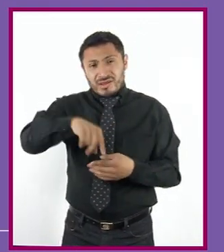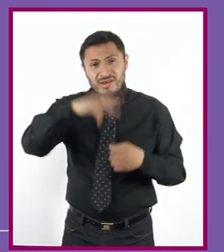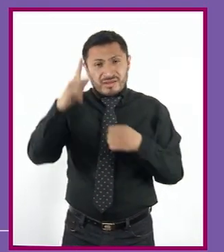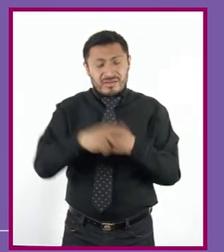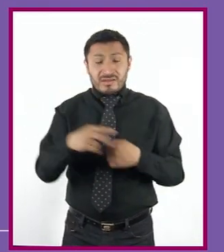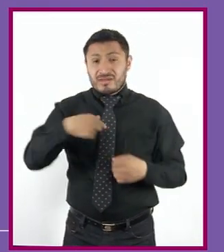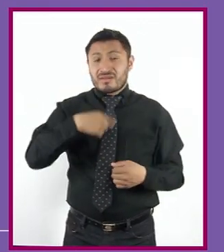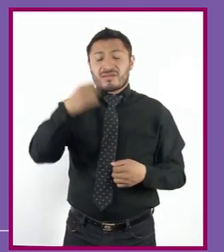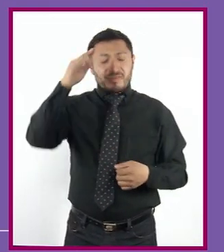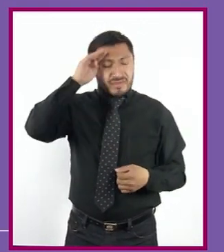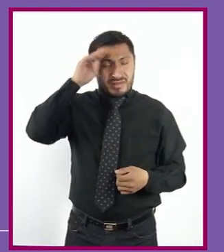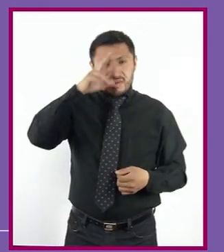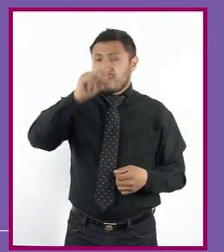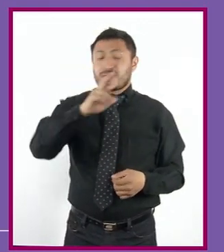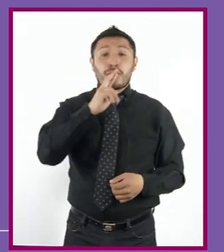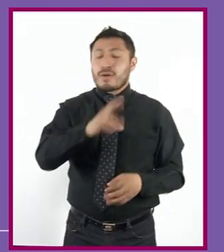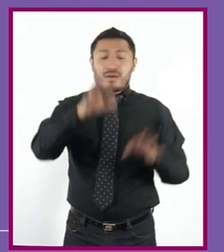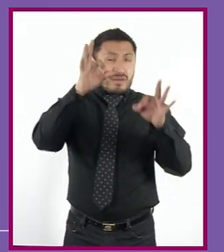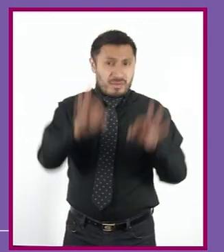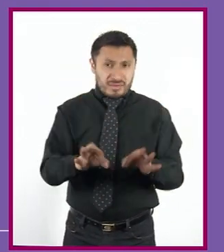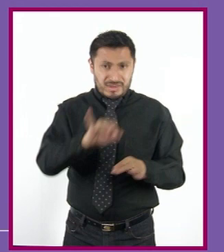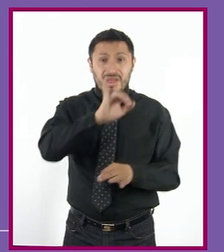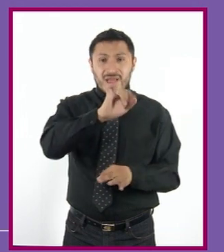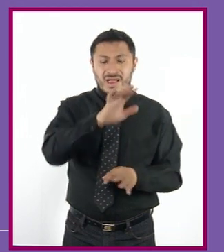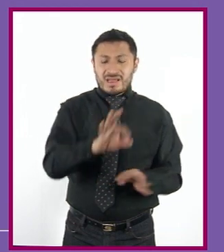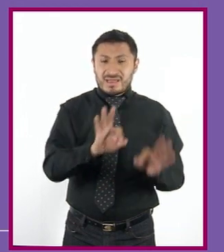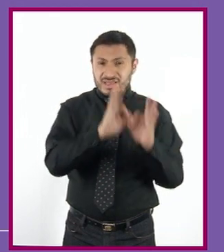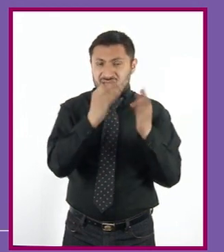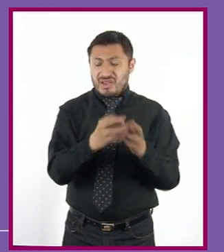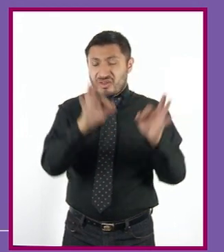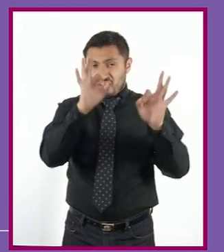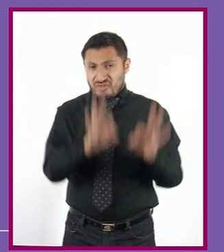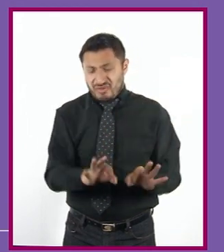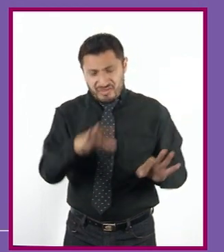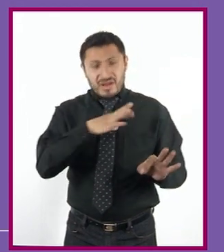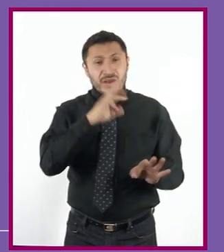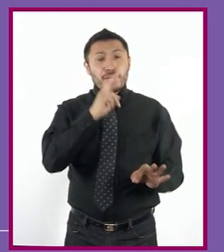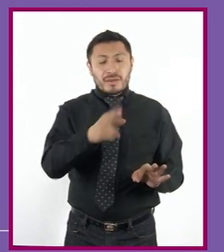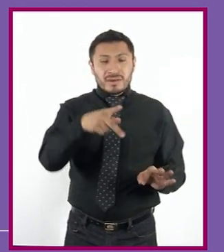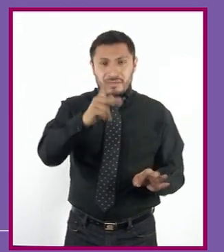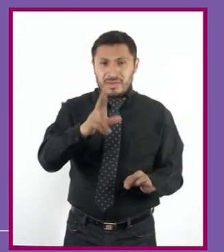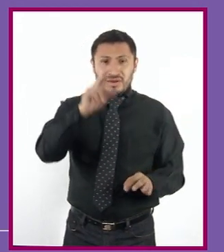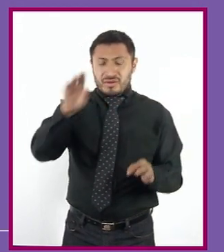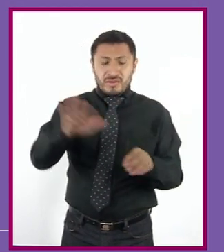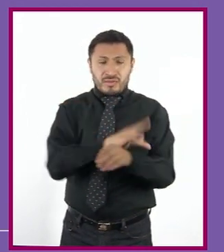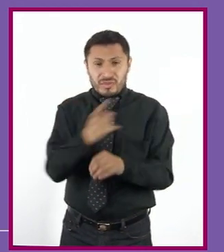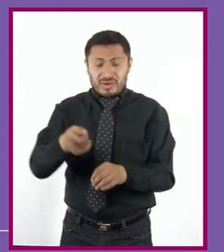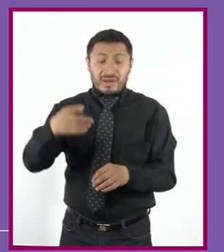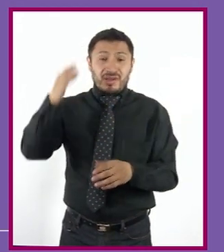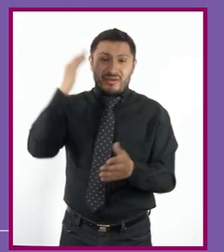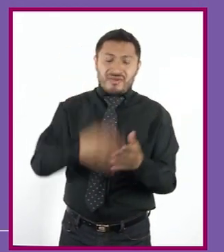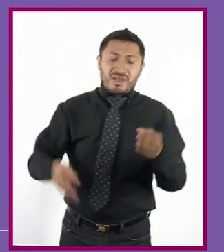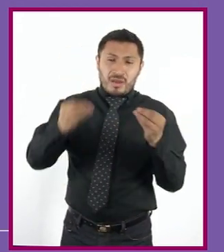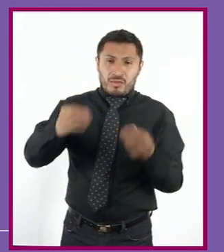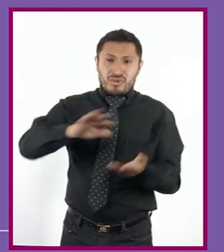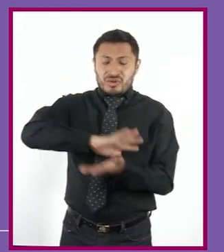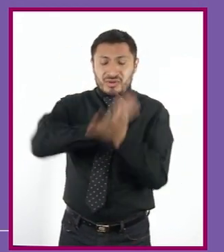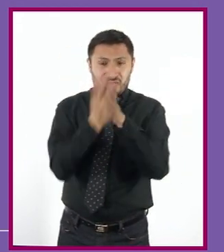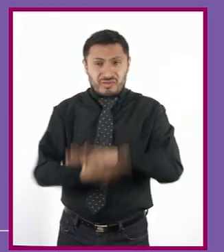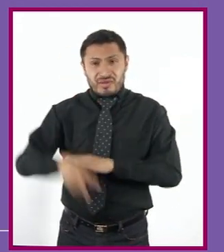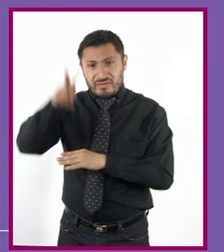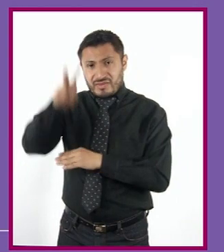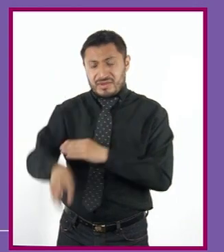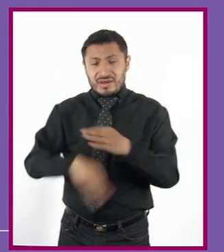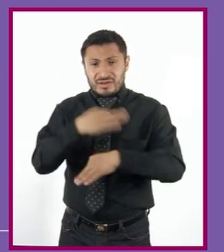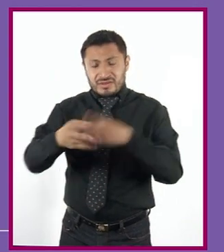hay una respuesta categórica. Sí en el aspecto formal, no, porque tenemos todavía un gran trecho para hacer realidad el acceso